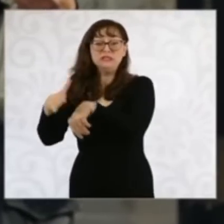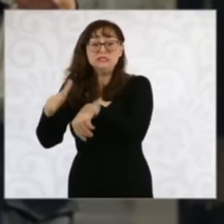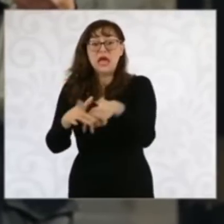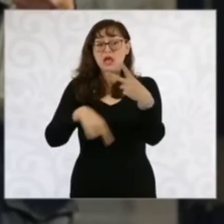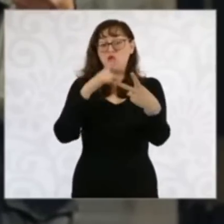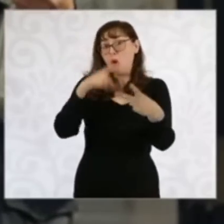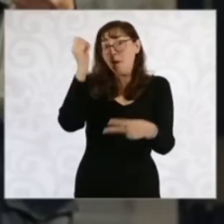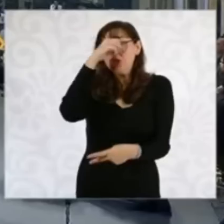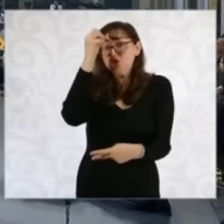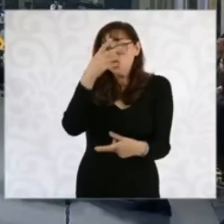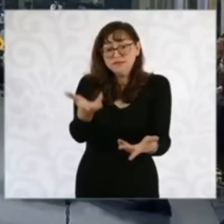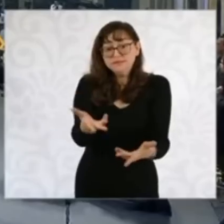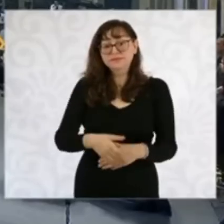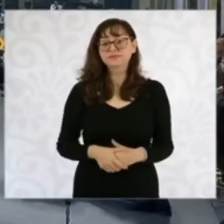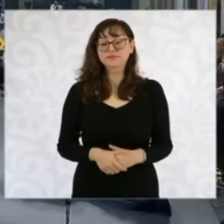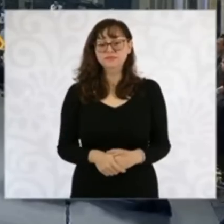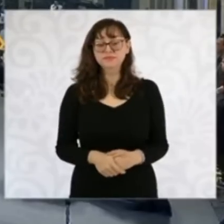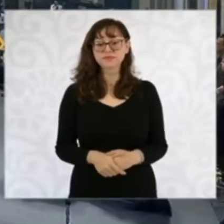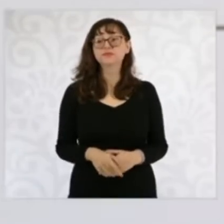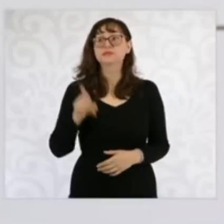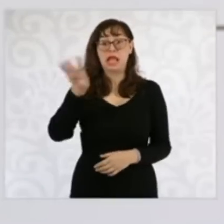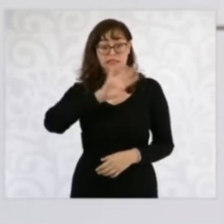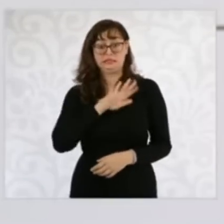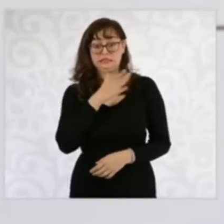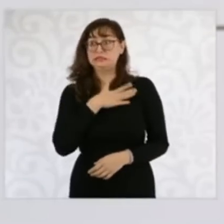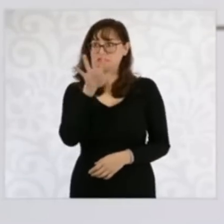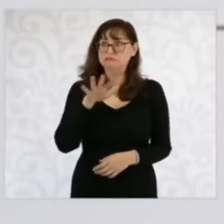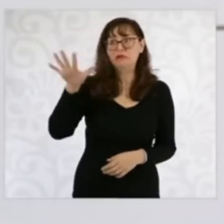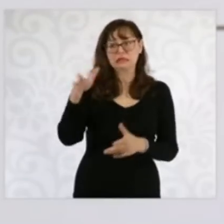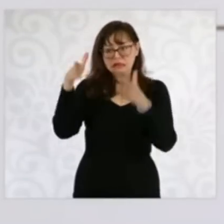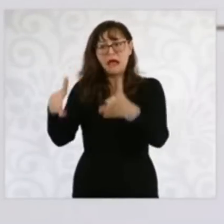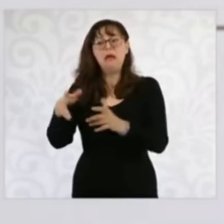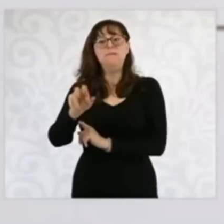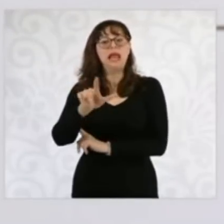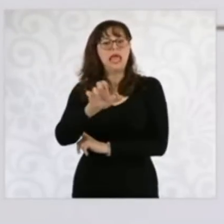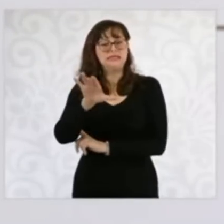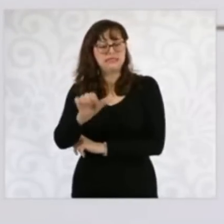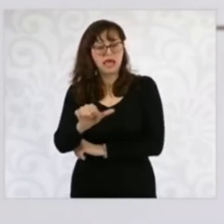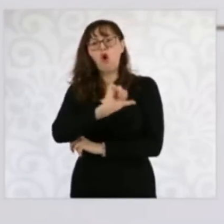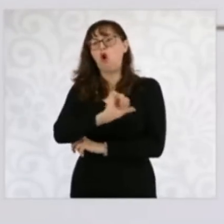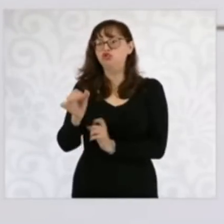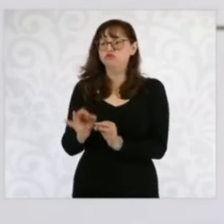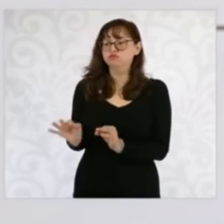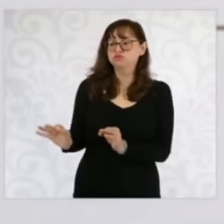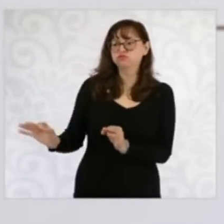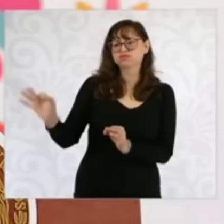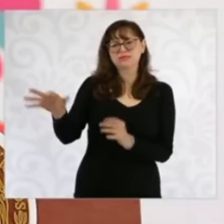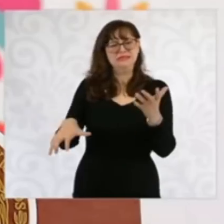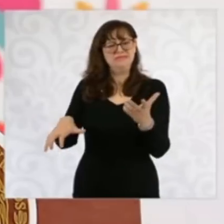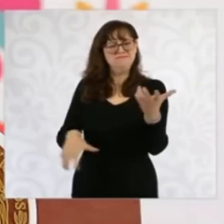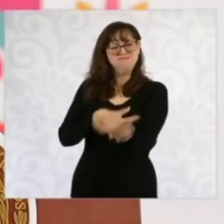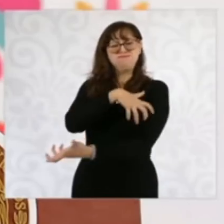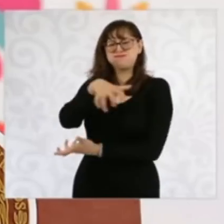gestión gubernamental? Bueno, al pueblo español y en particular a Valencia y otros lugares en donde vivieron